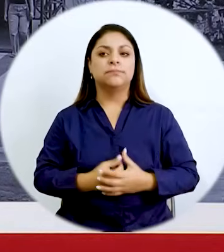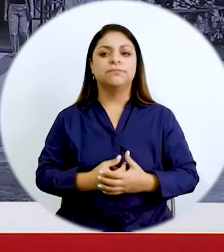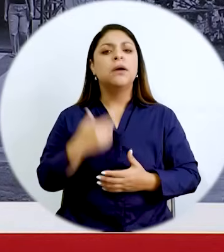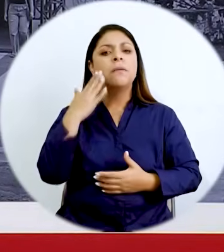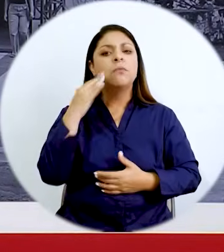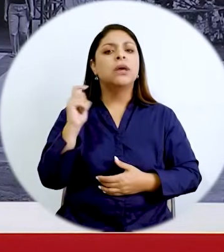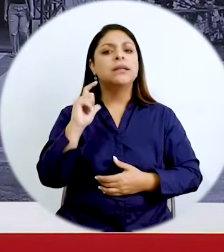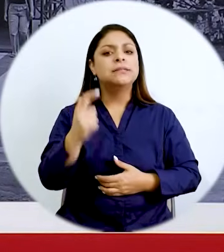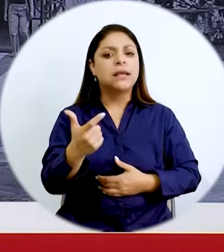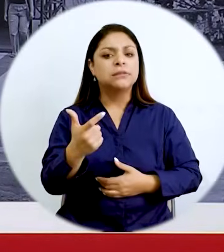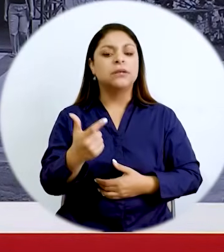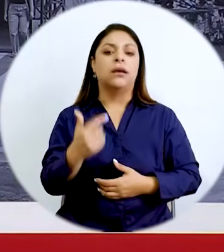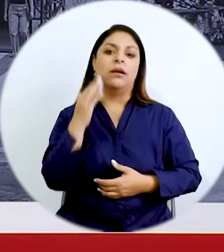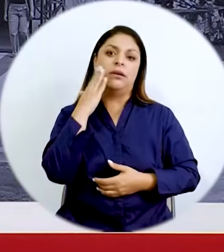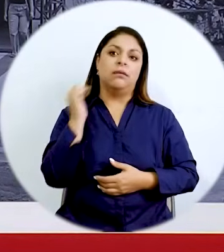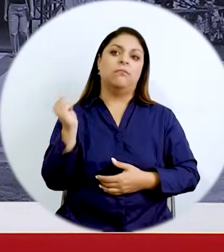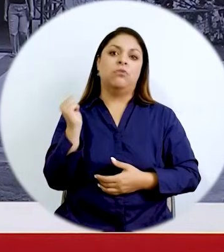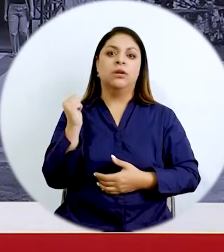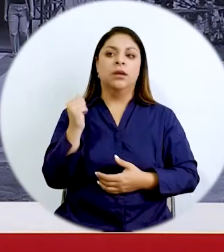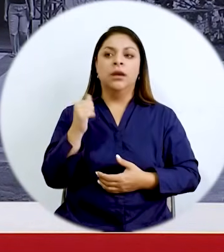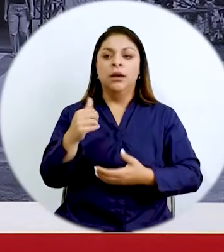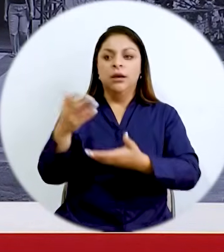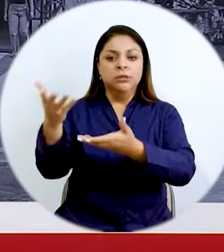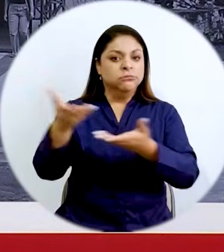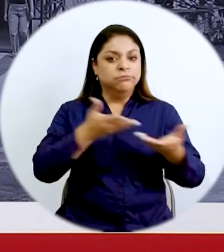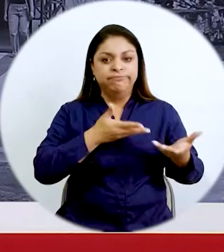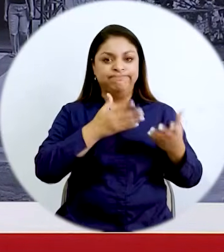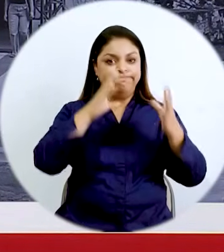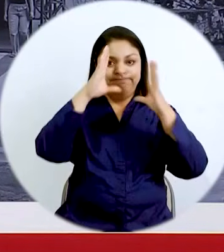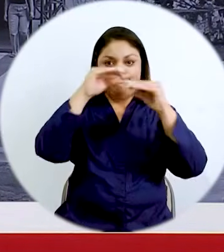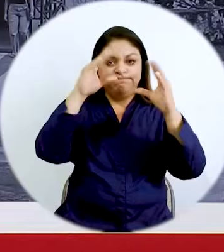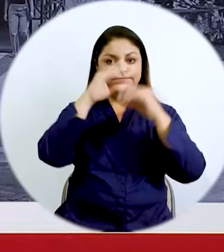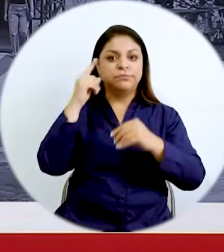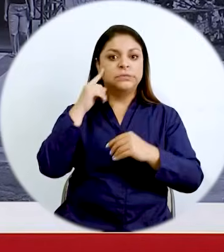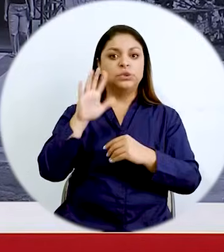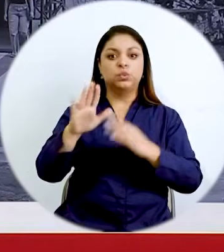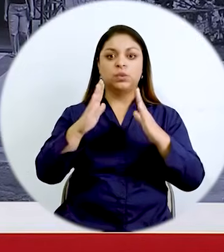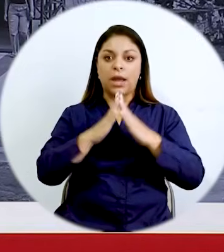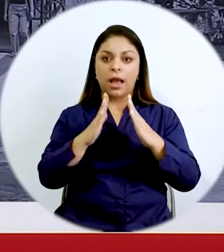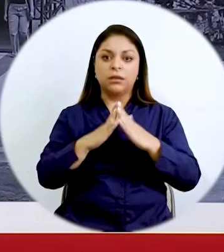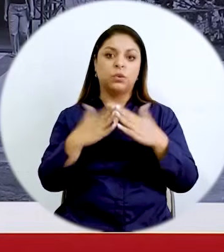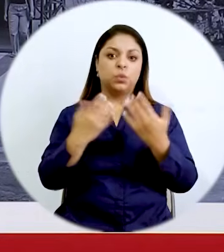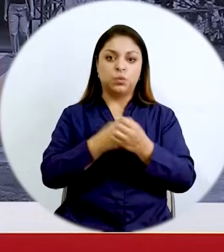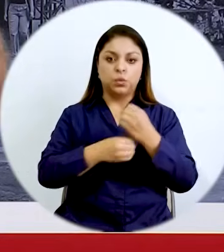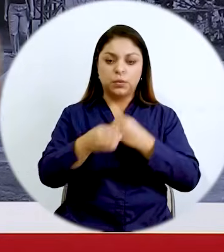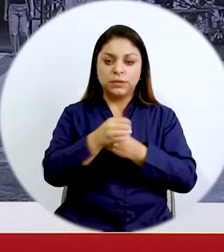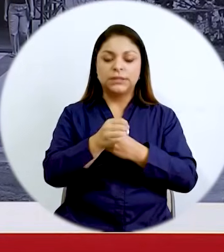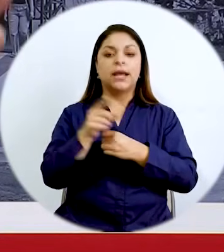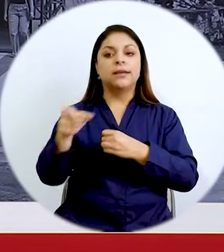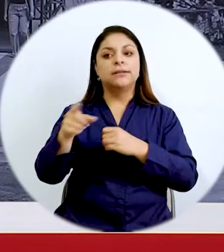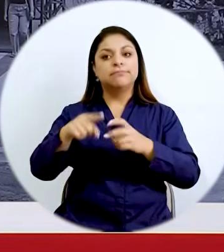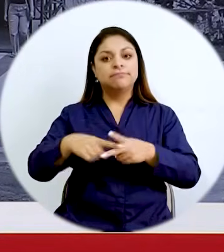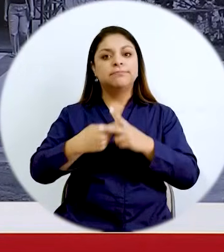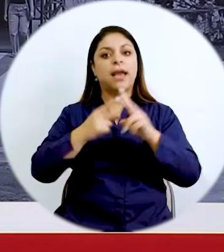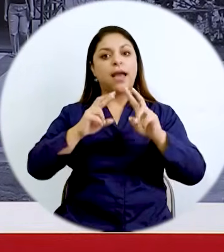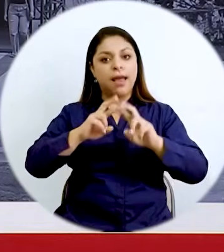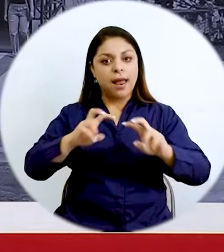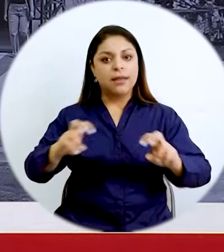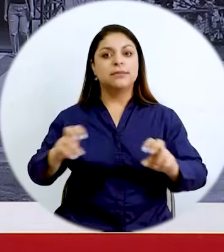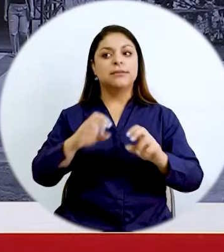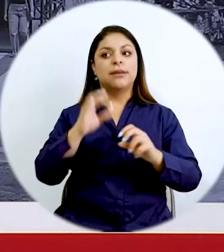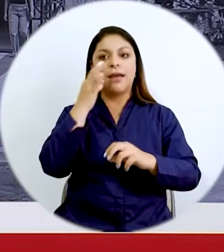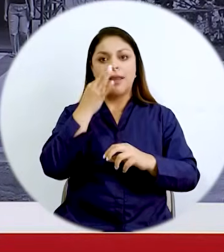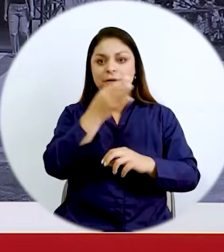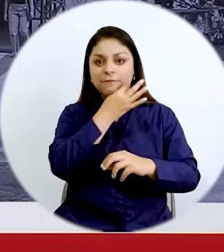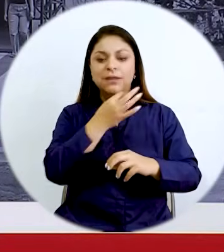¿y por qué la licencia? Bueno, porque se llevan los datos para su casa o para la oficina, y desde allá hace los análisis que tiene que hacer